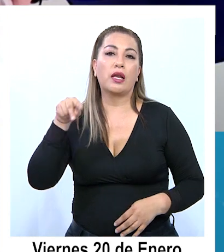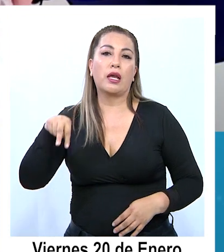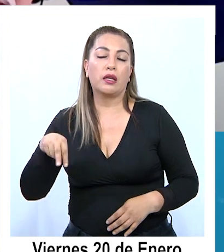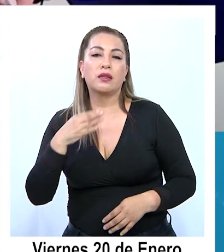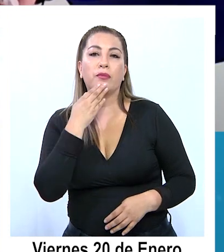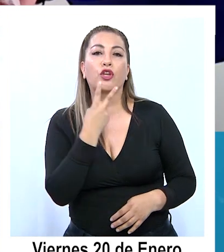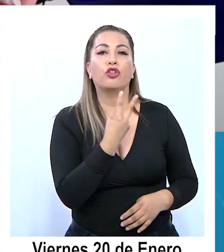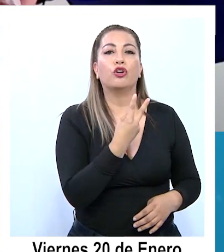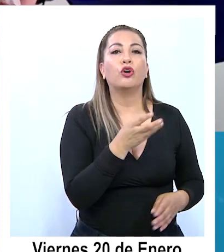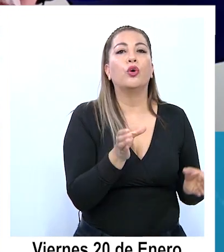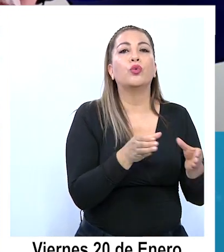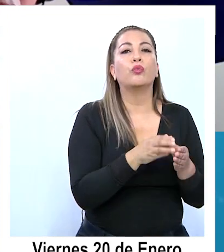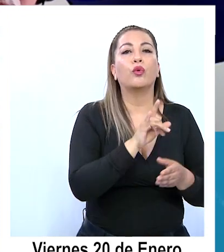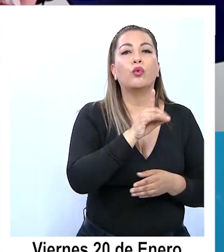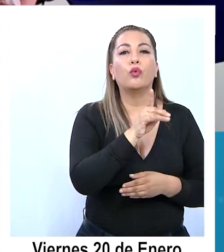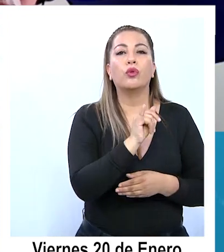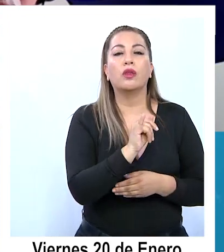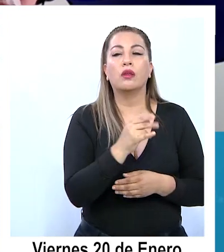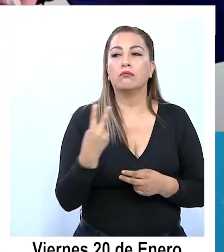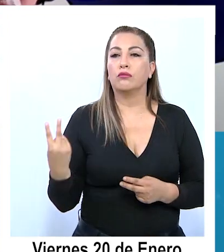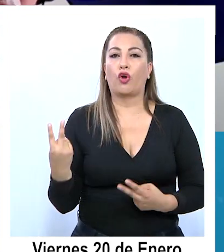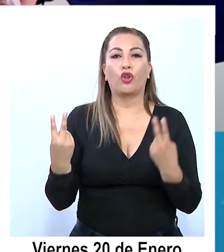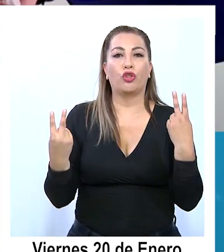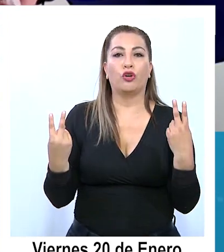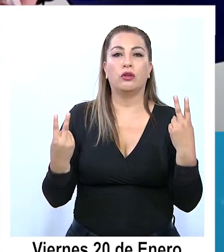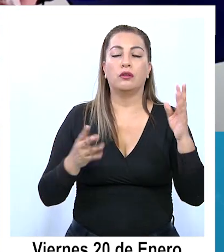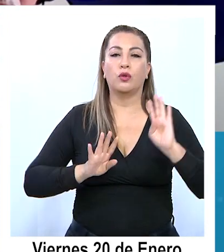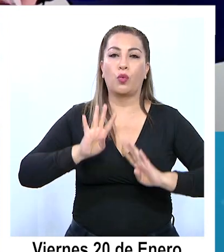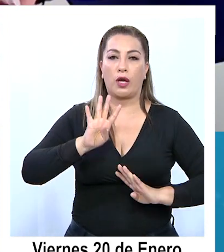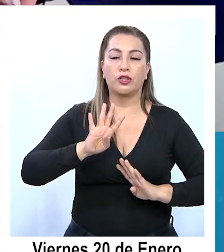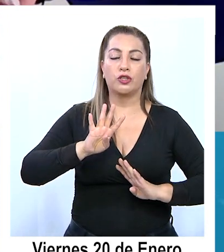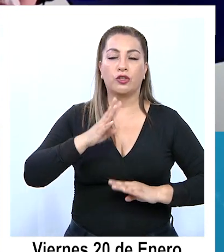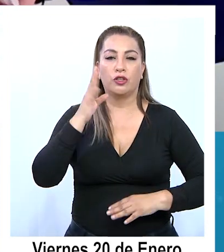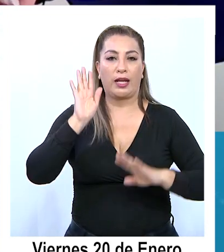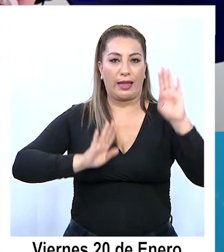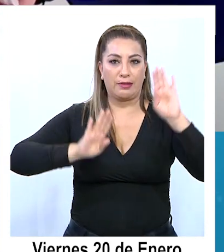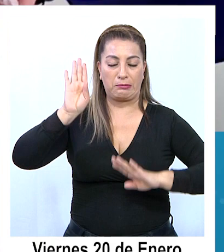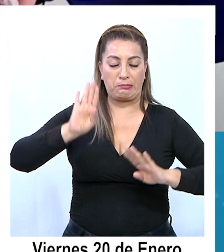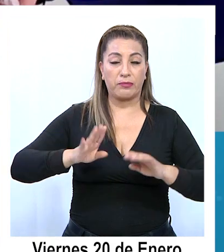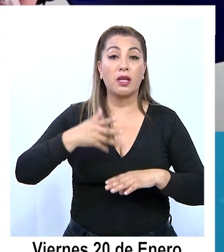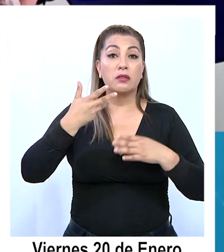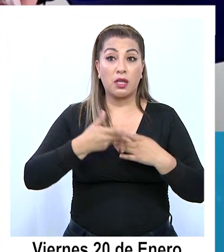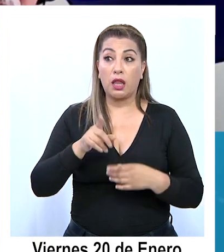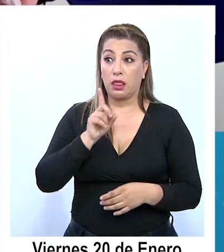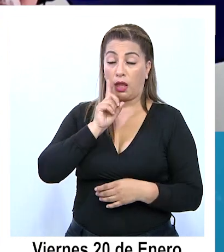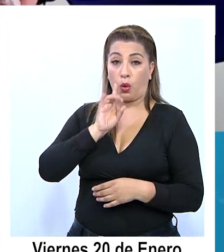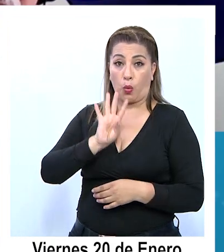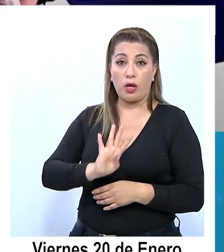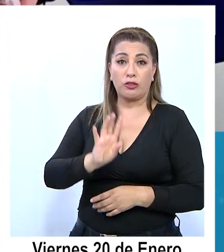nosotros, de la UDI. Nosotros ya tenemos esos candidatos